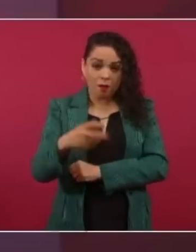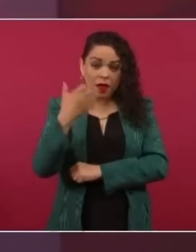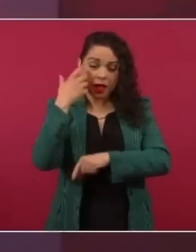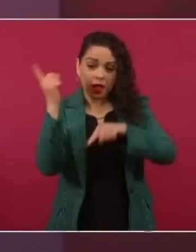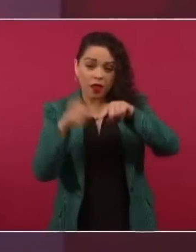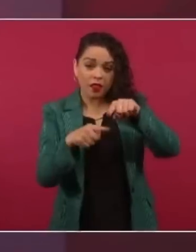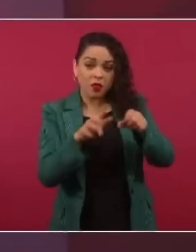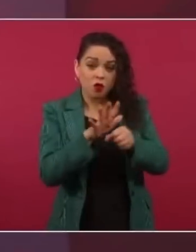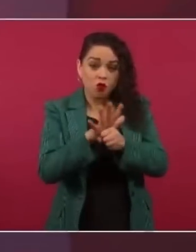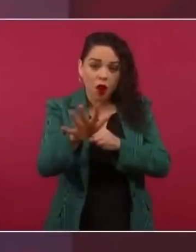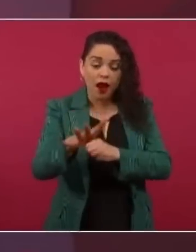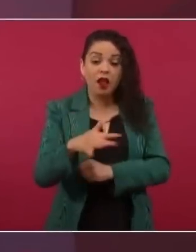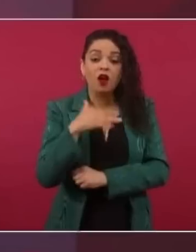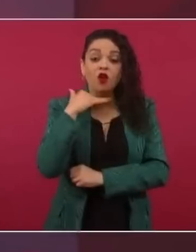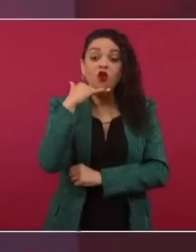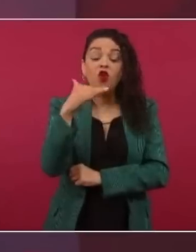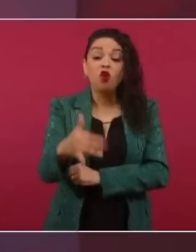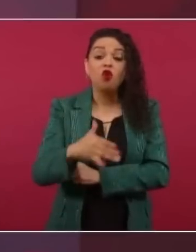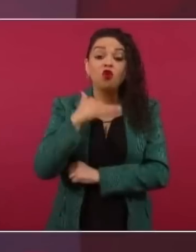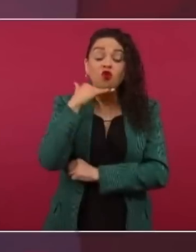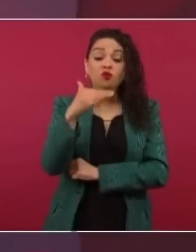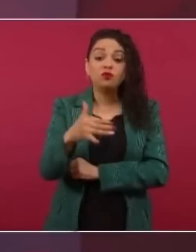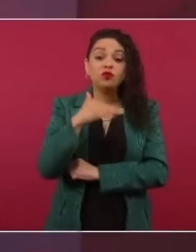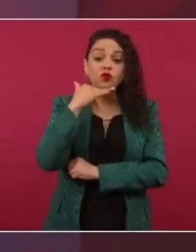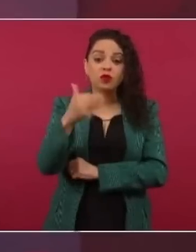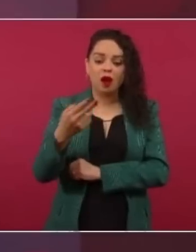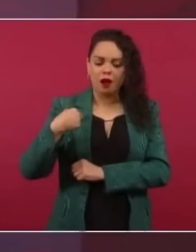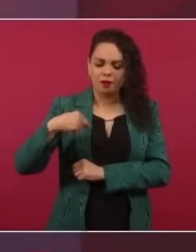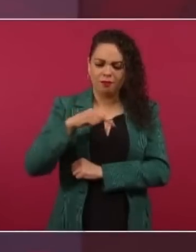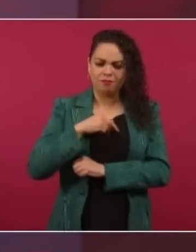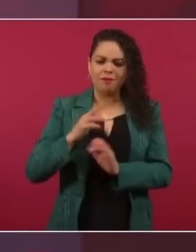Y hemos avanzado muchísimo,